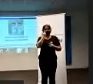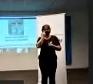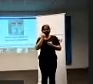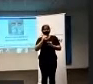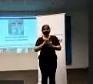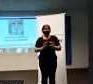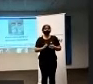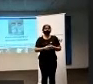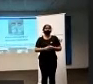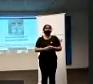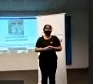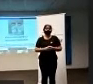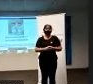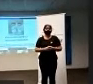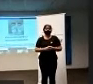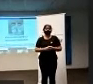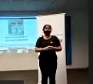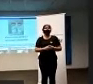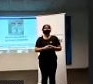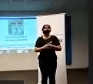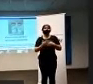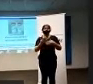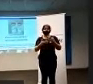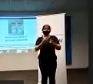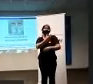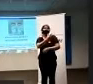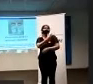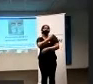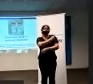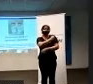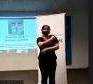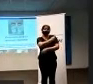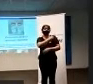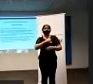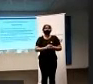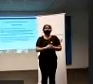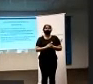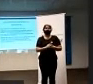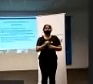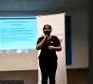La siguiente plataforma es la Sinopharm, que también, siguiente,